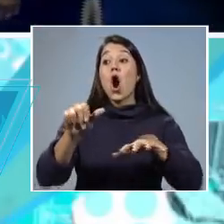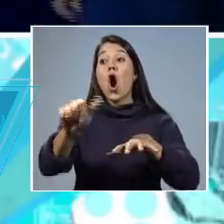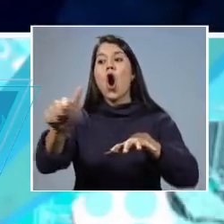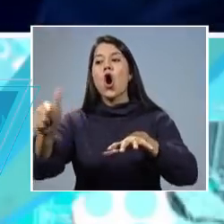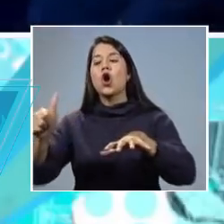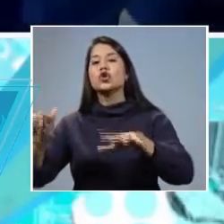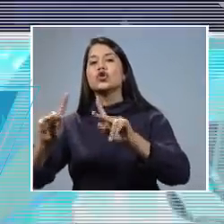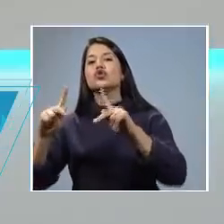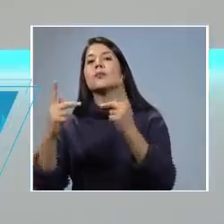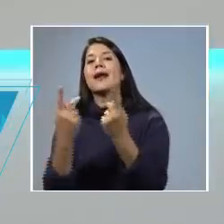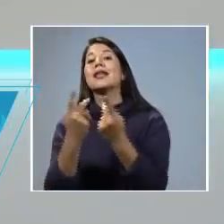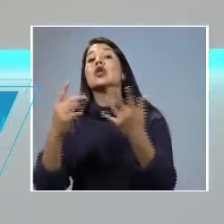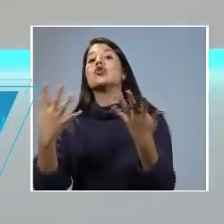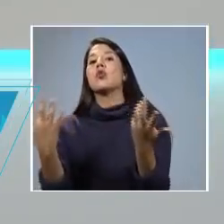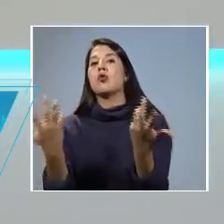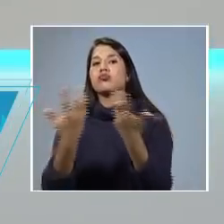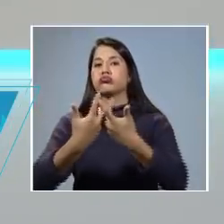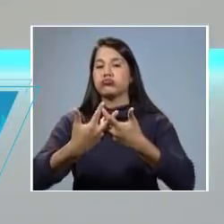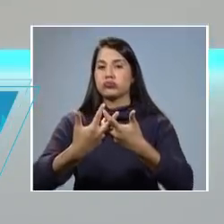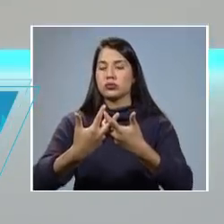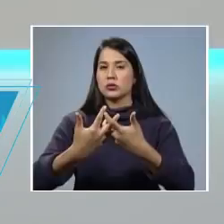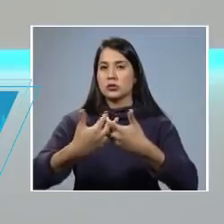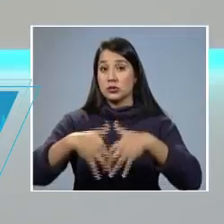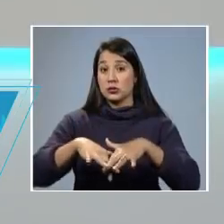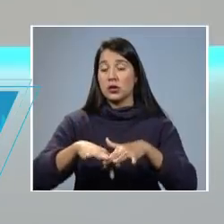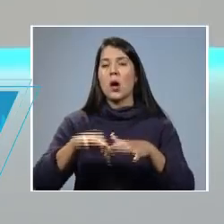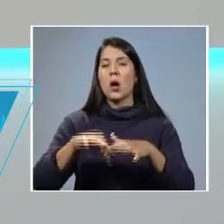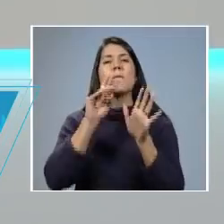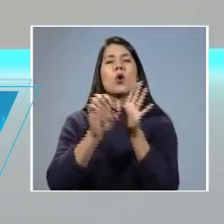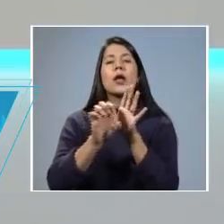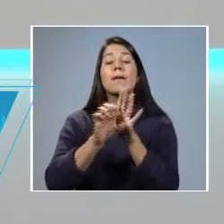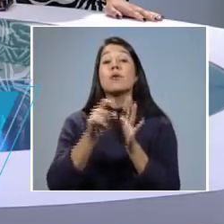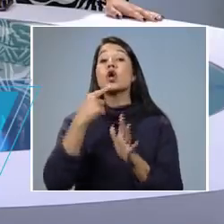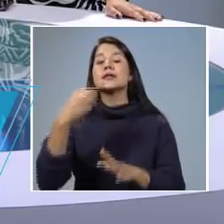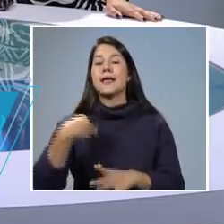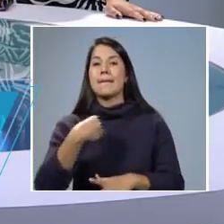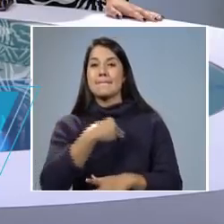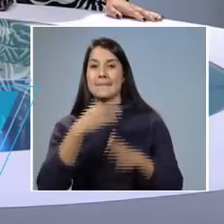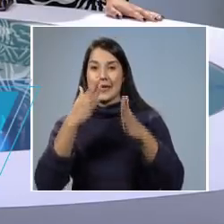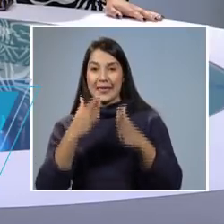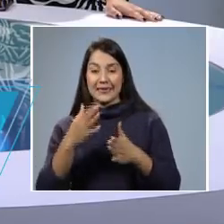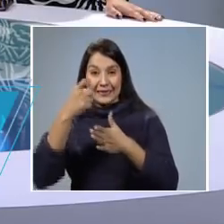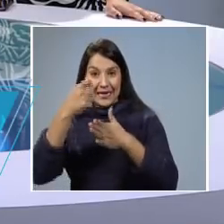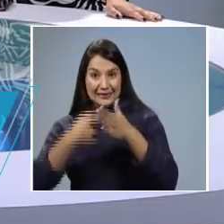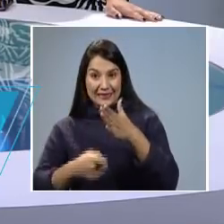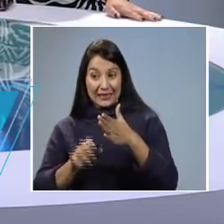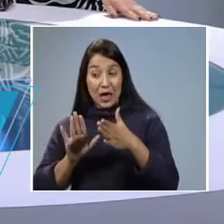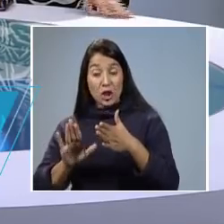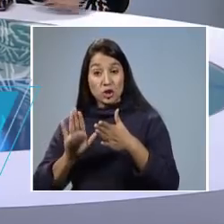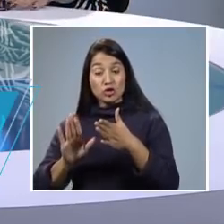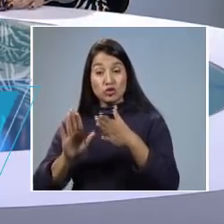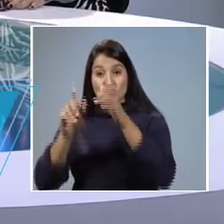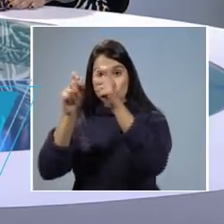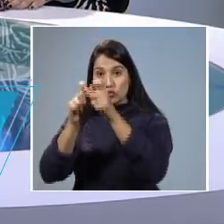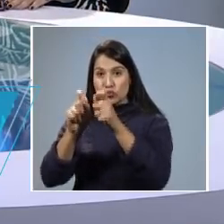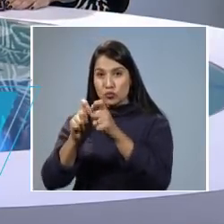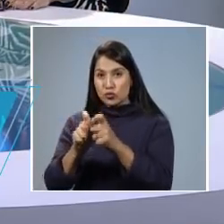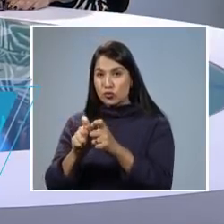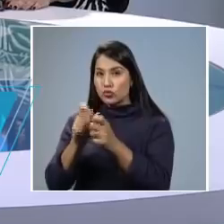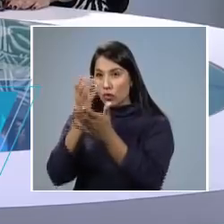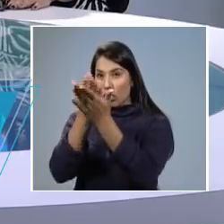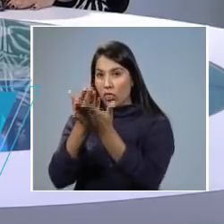Vamos a ver, por ejemplo, las medidas que plantea la ministra de Hacienda son medidas que no resuelven el tema